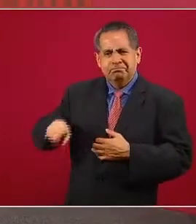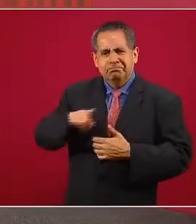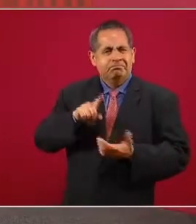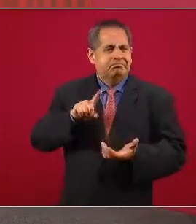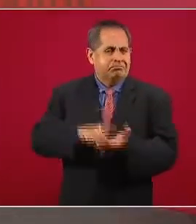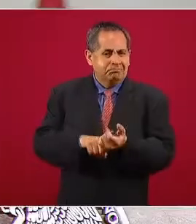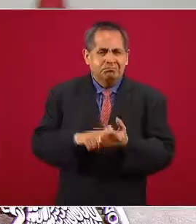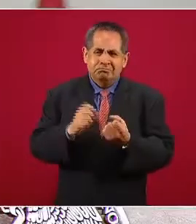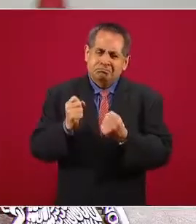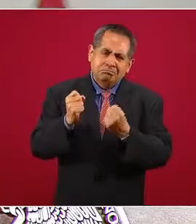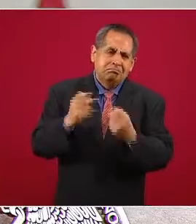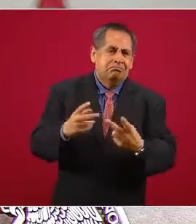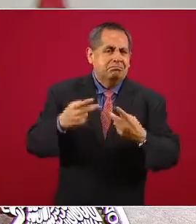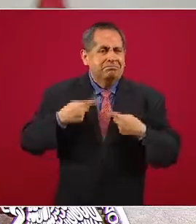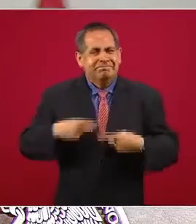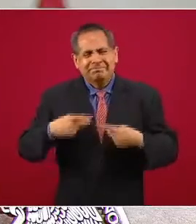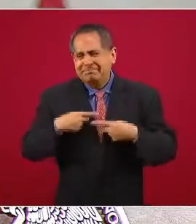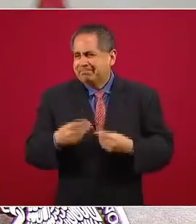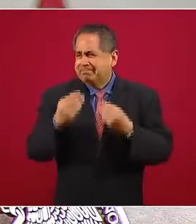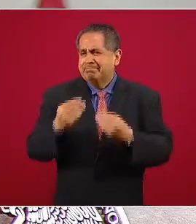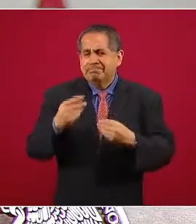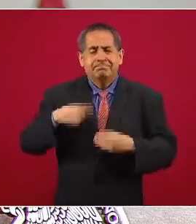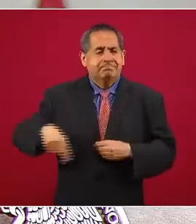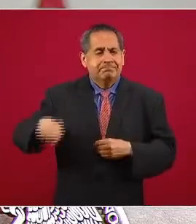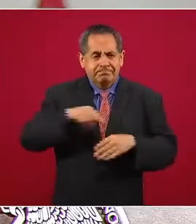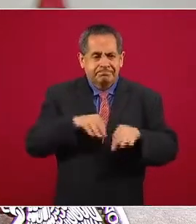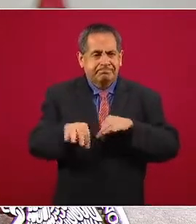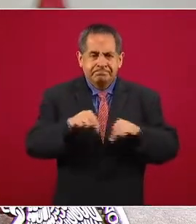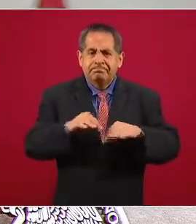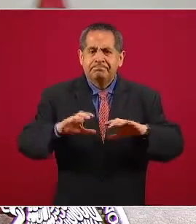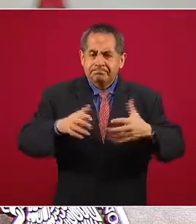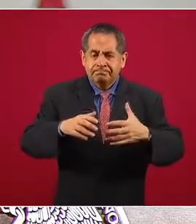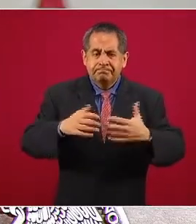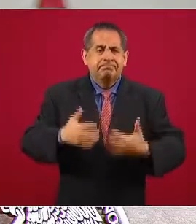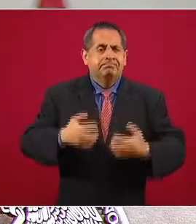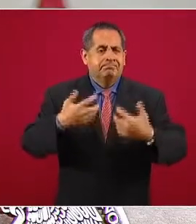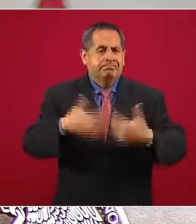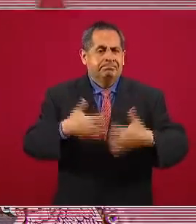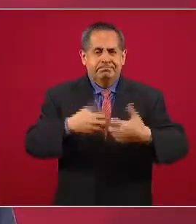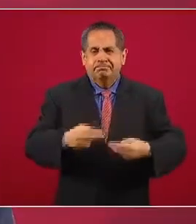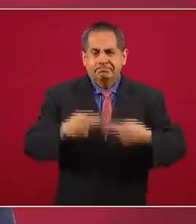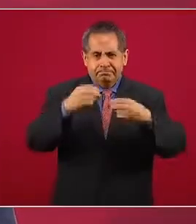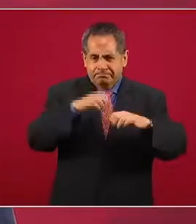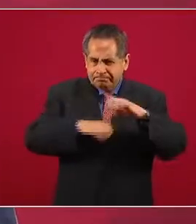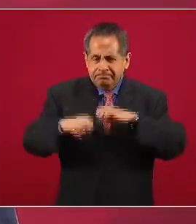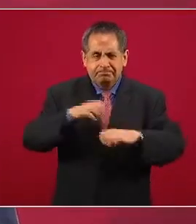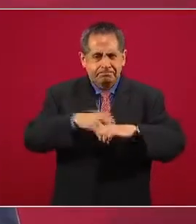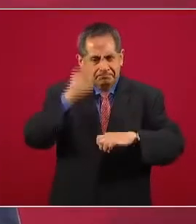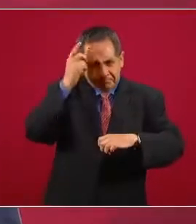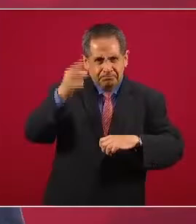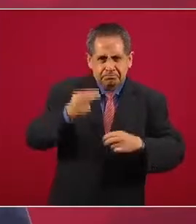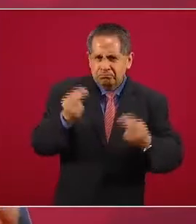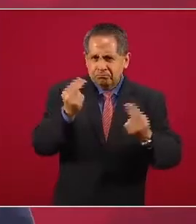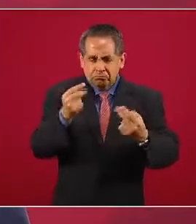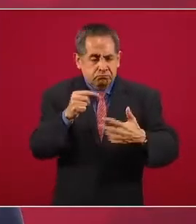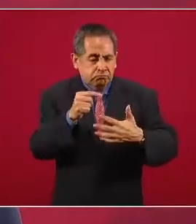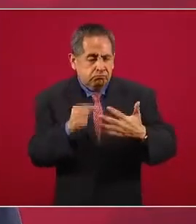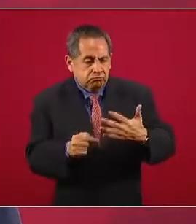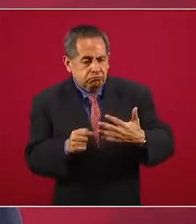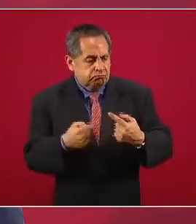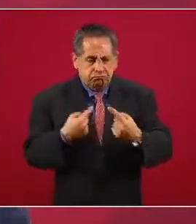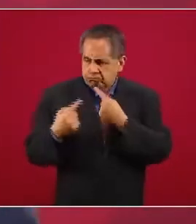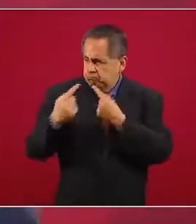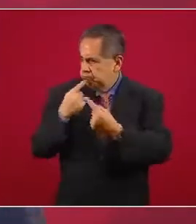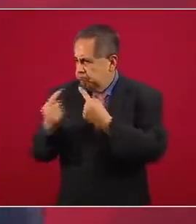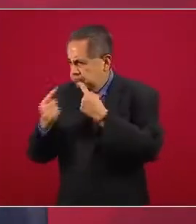muchísimas personas que se han unido dentro del sector empresarial, que hemos podido de alguna manera todos en